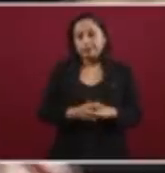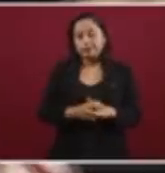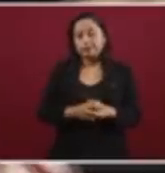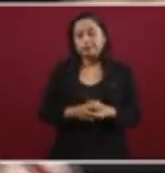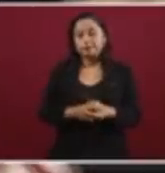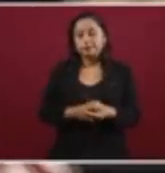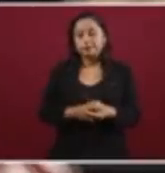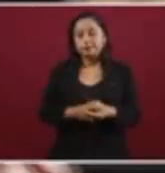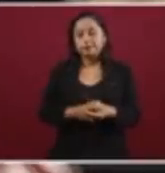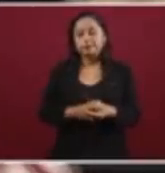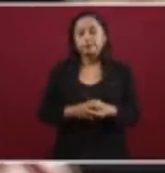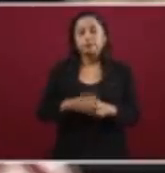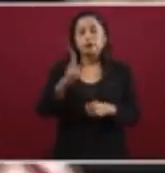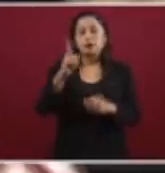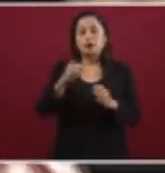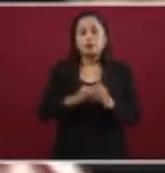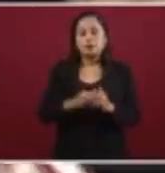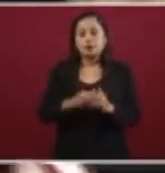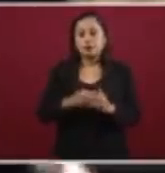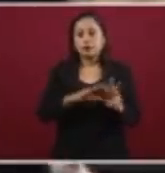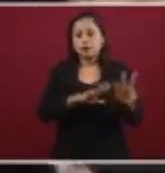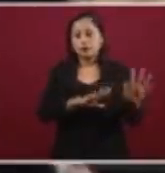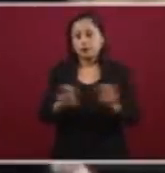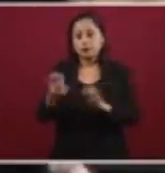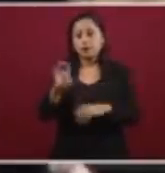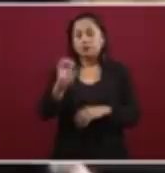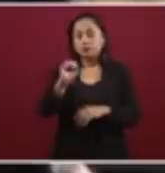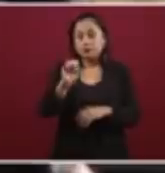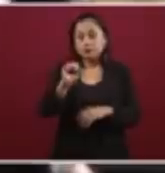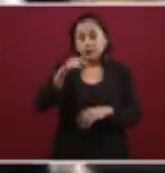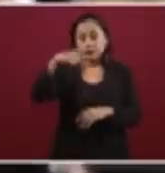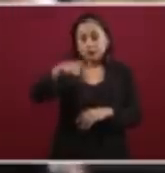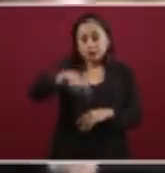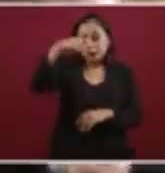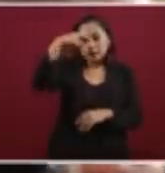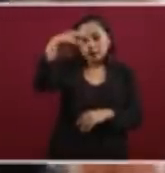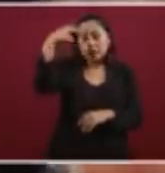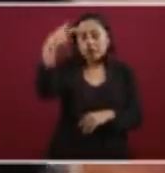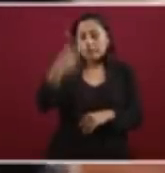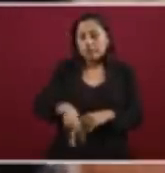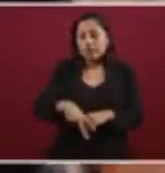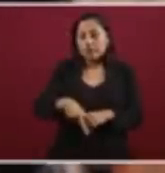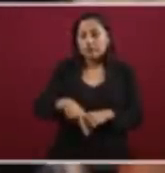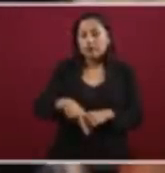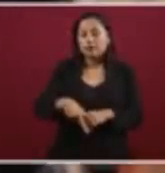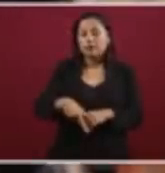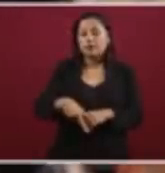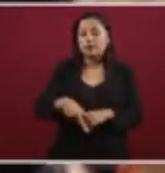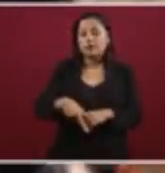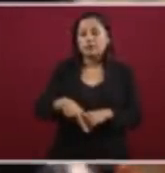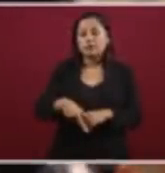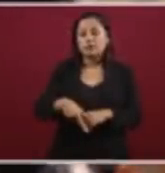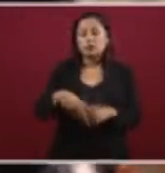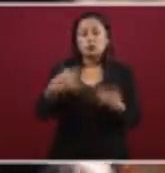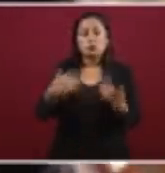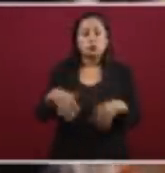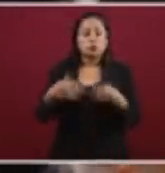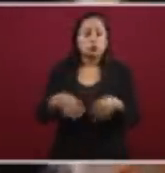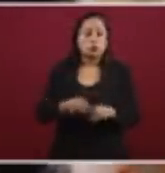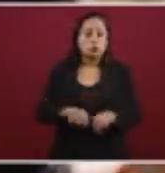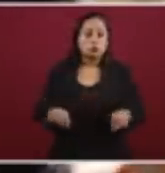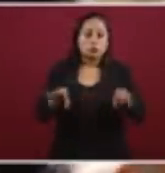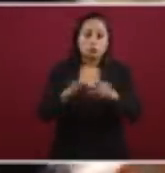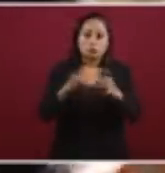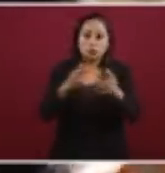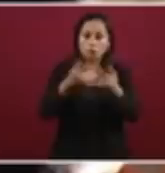en el año de 1960 méxico vivió uno de los momentos históricos más importantes el primero de